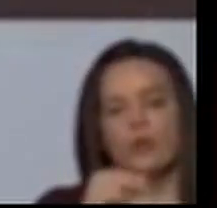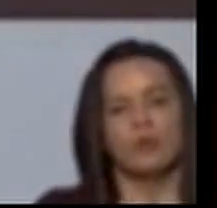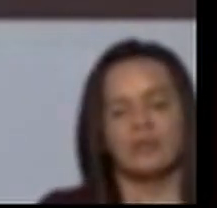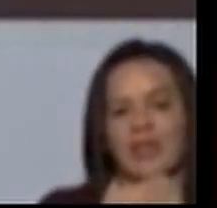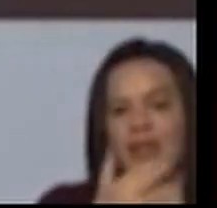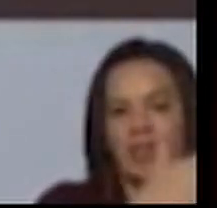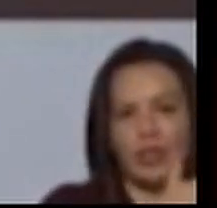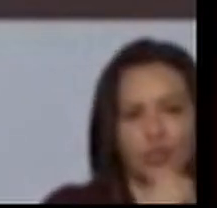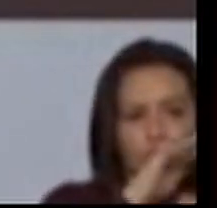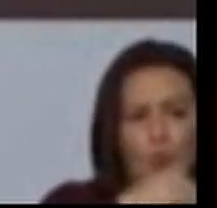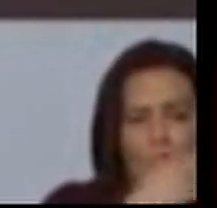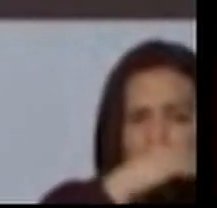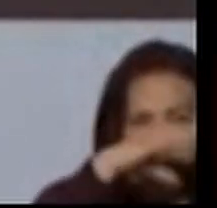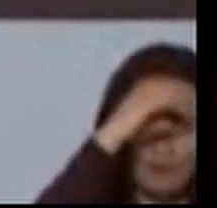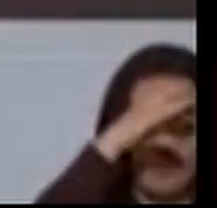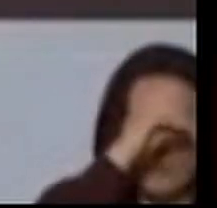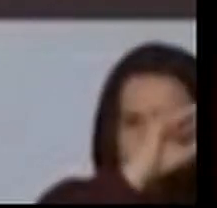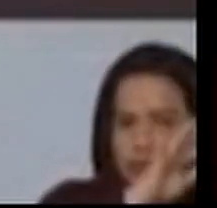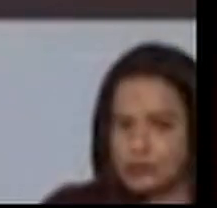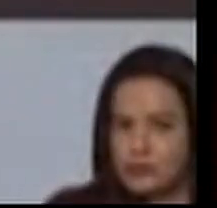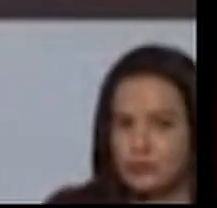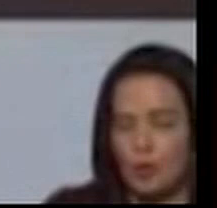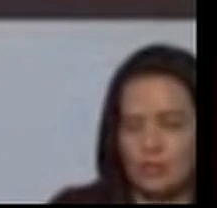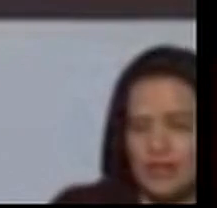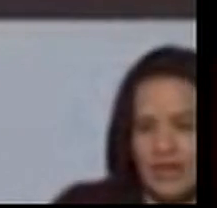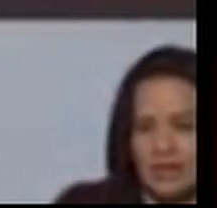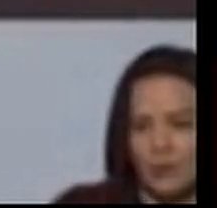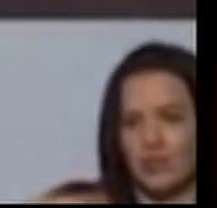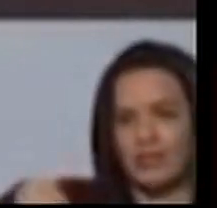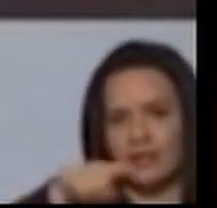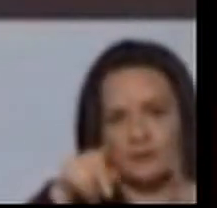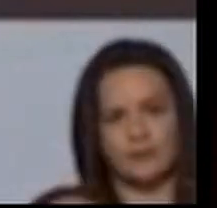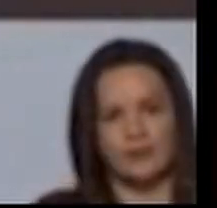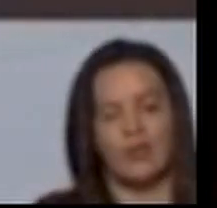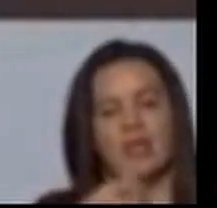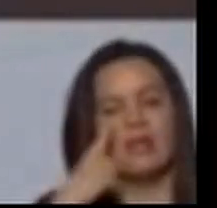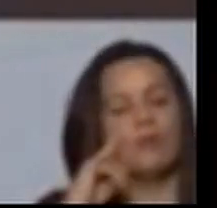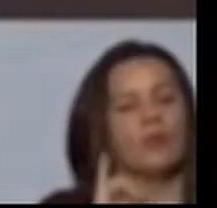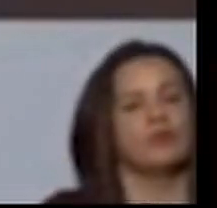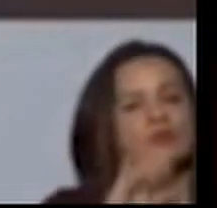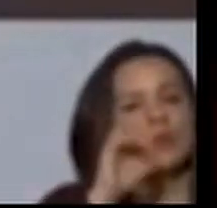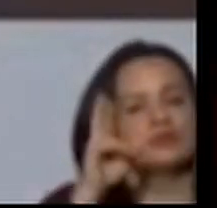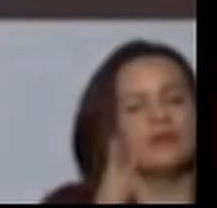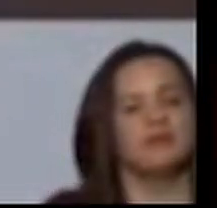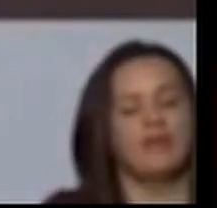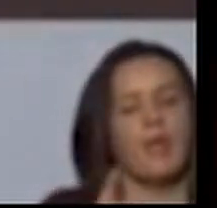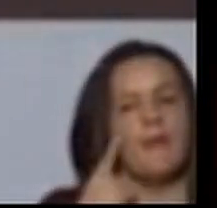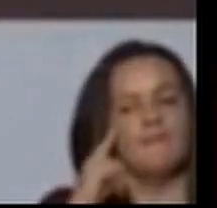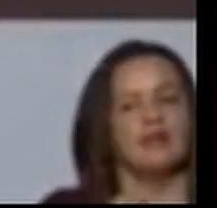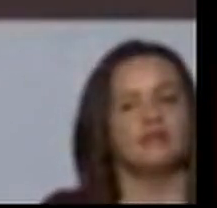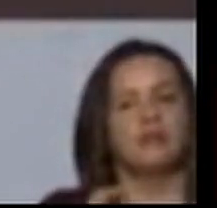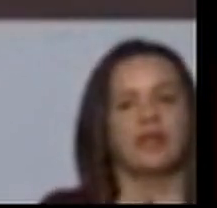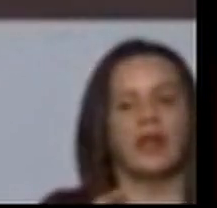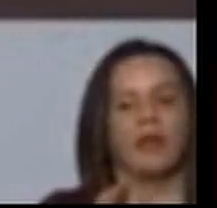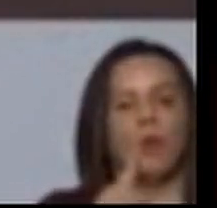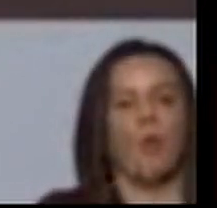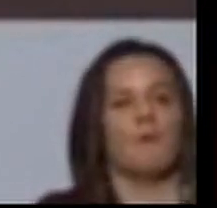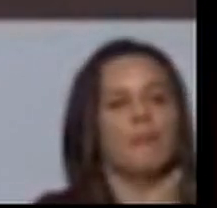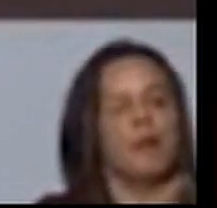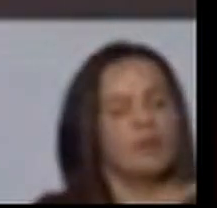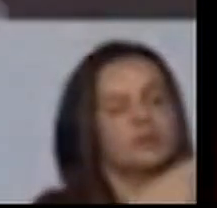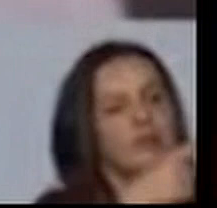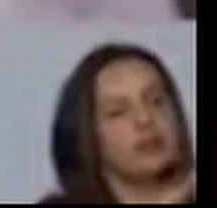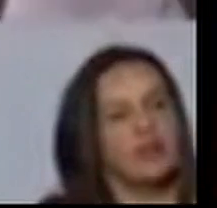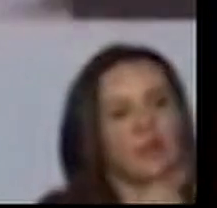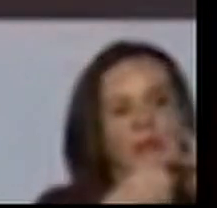recoger la información y es por eso que los costarricenses, para ponerlo en palabras más sencillas, vamos y tenemos